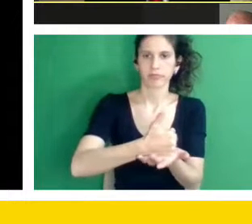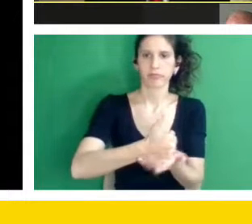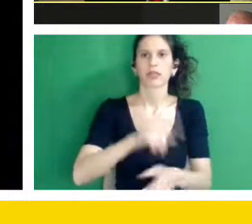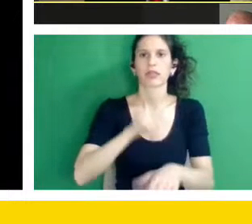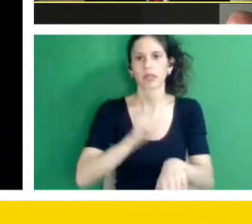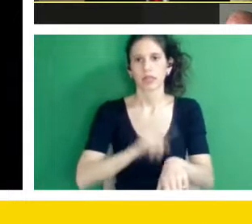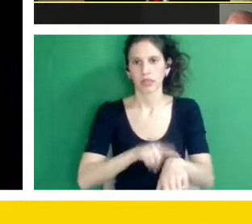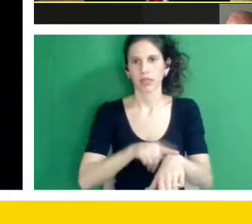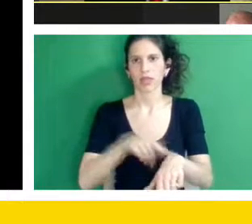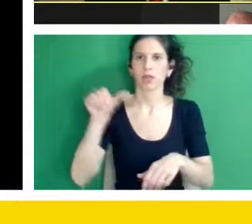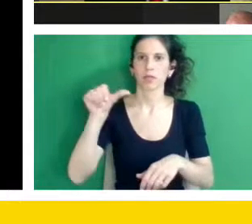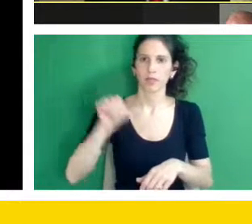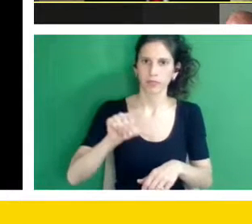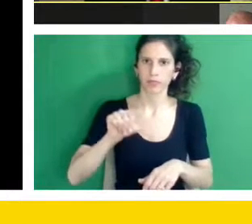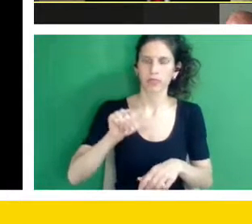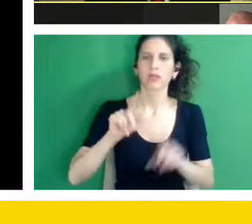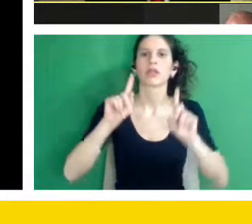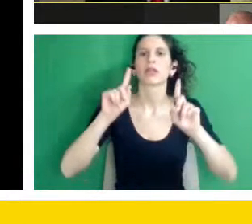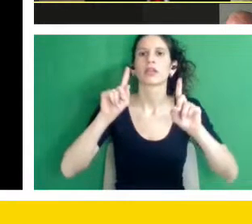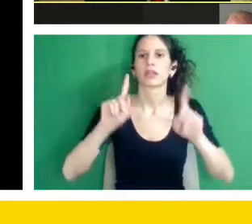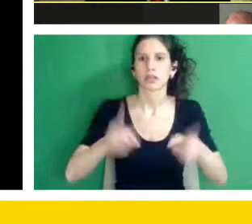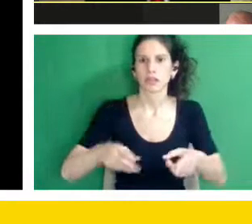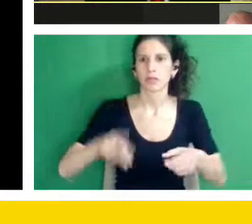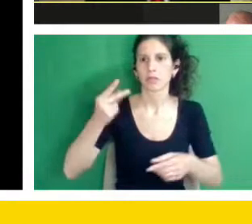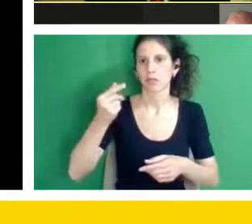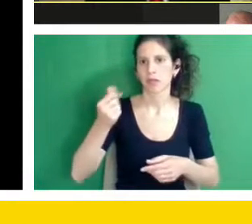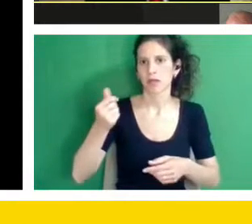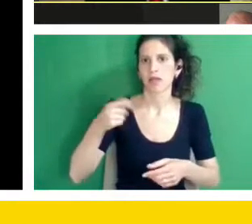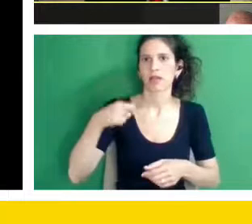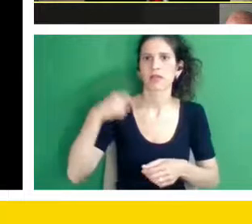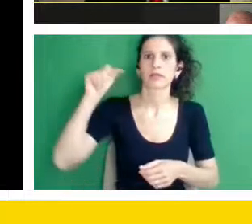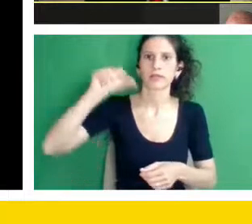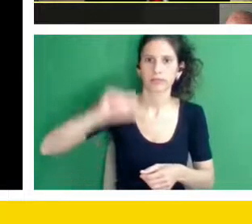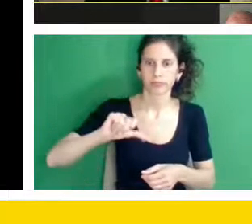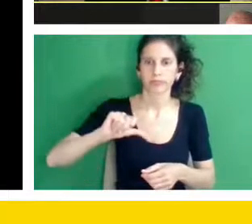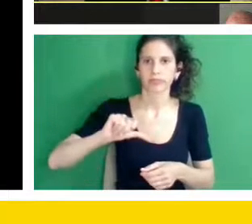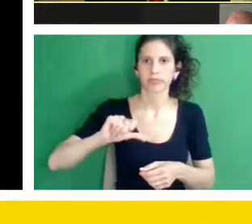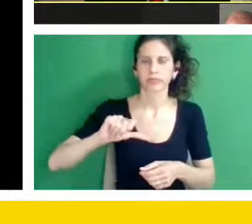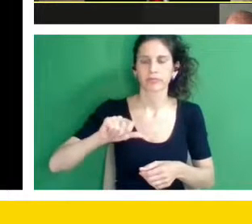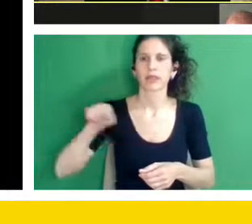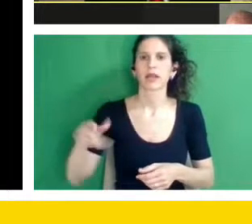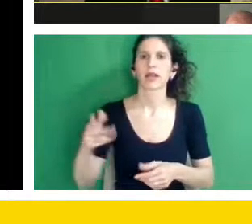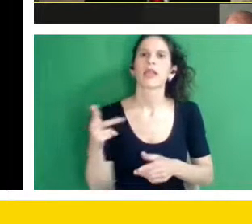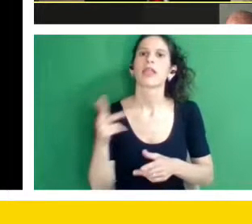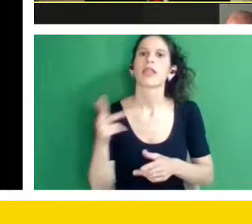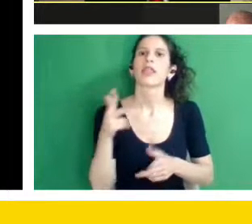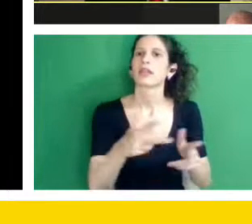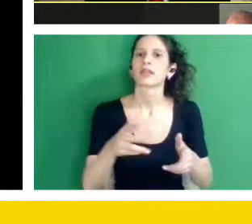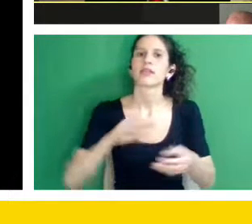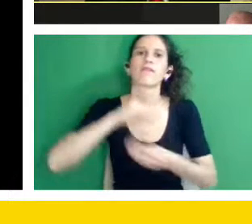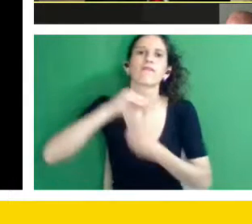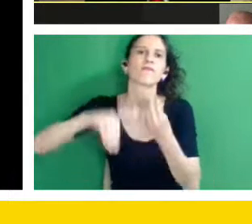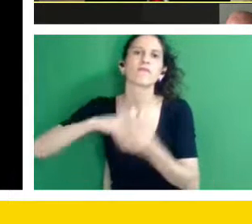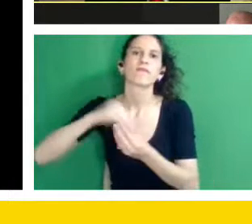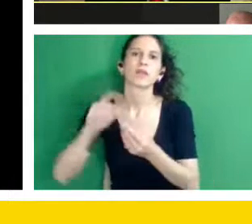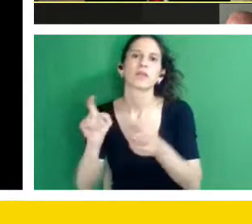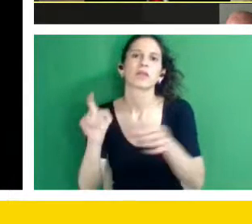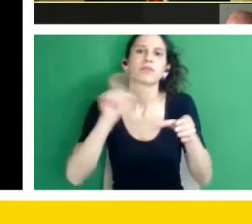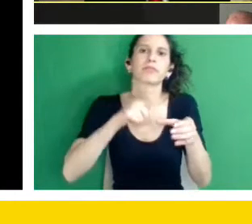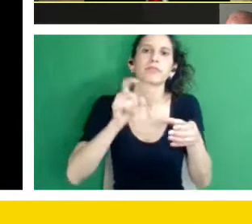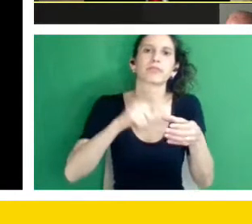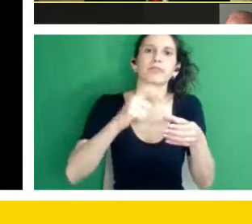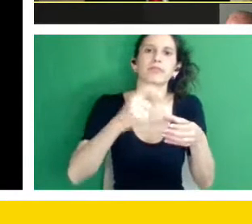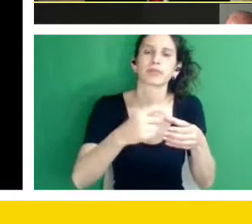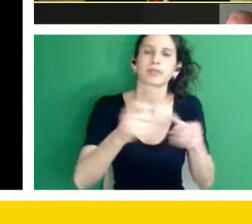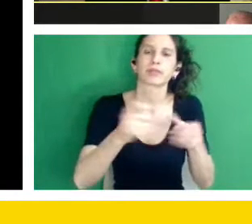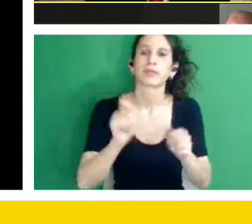que quiera afiliar. Tiene que dar su dirección, la dirección de su domicilio, para que lo asignen a un centro de salud